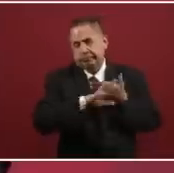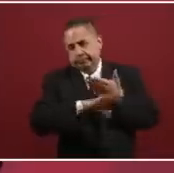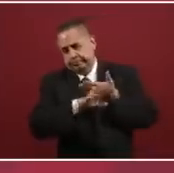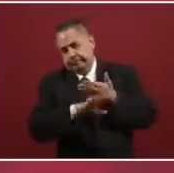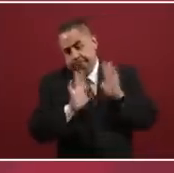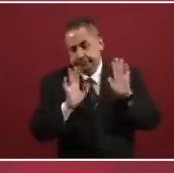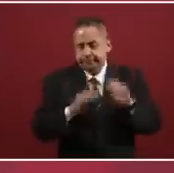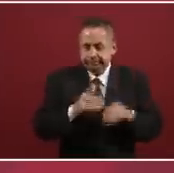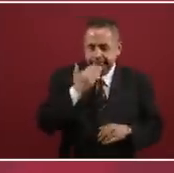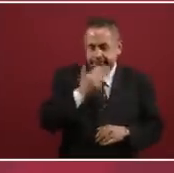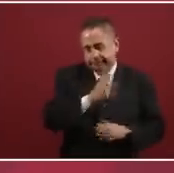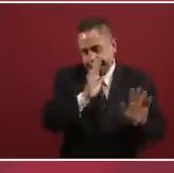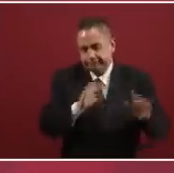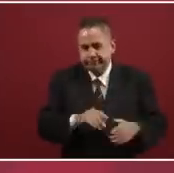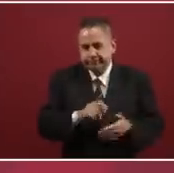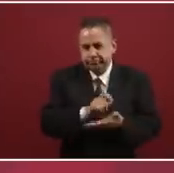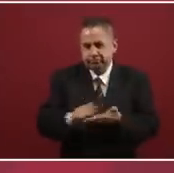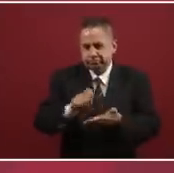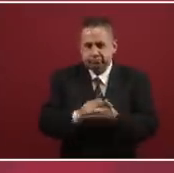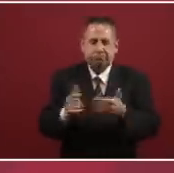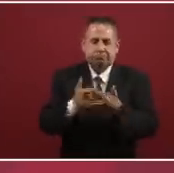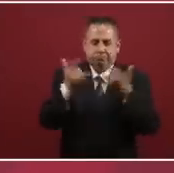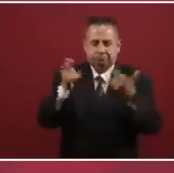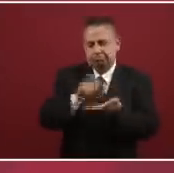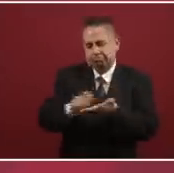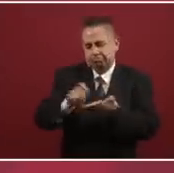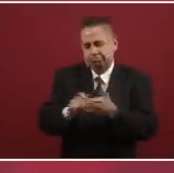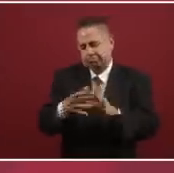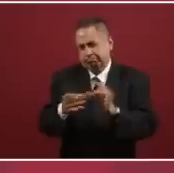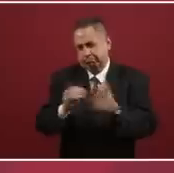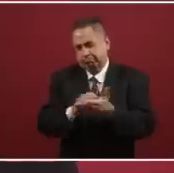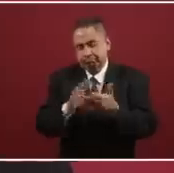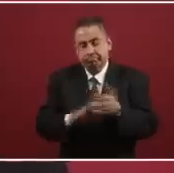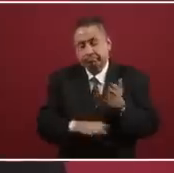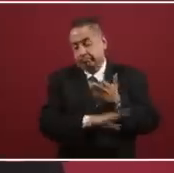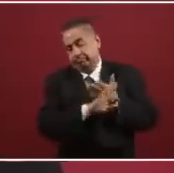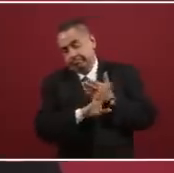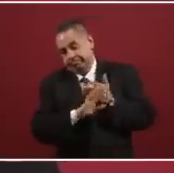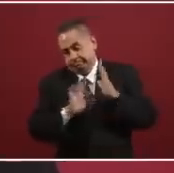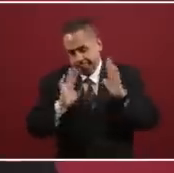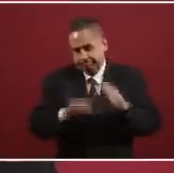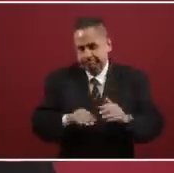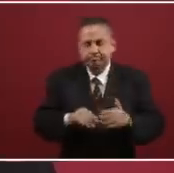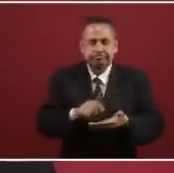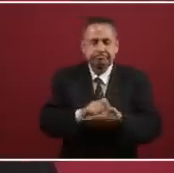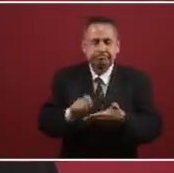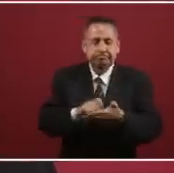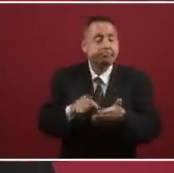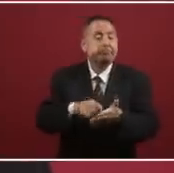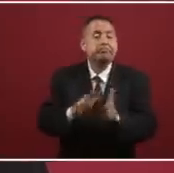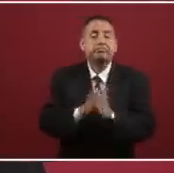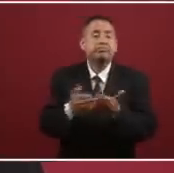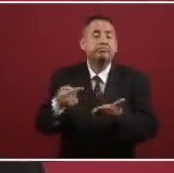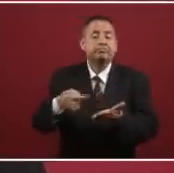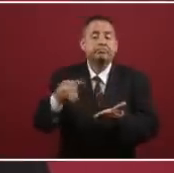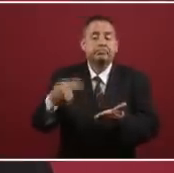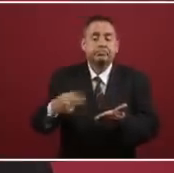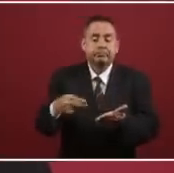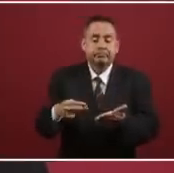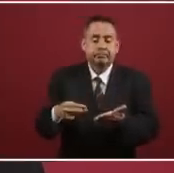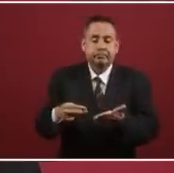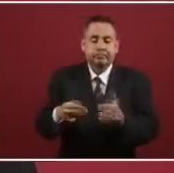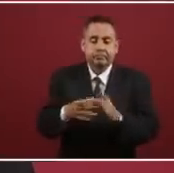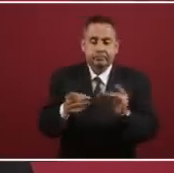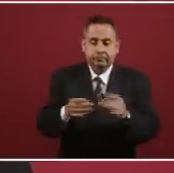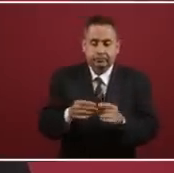escritor, un buen historiador, que se llama el libro, es una novela,